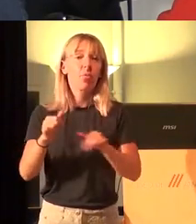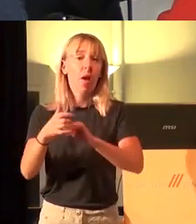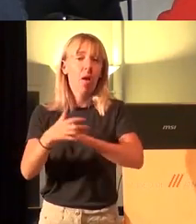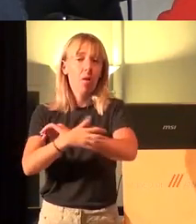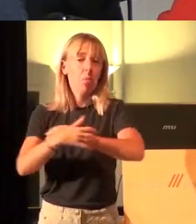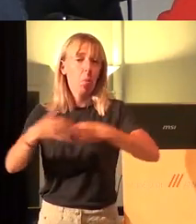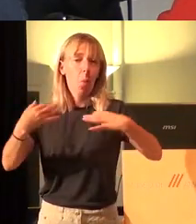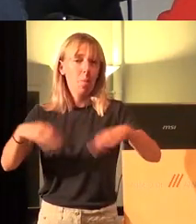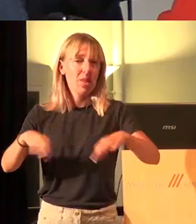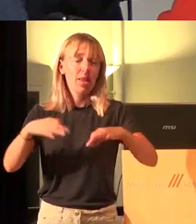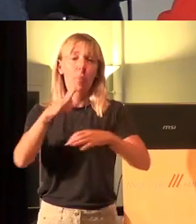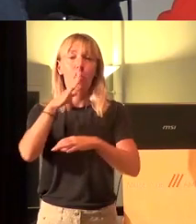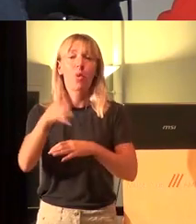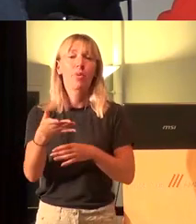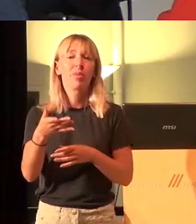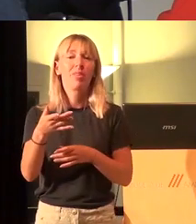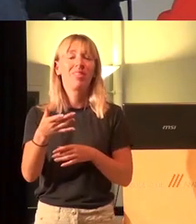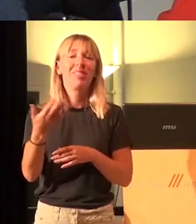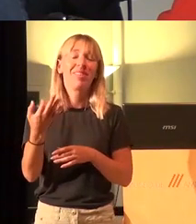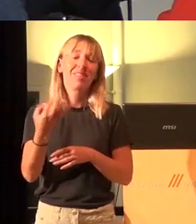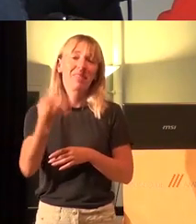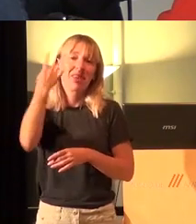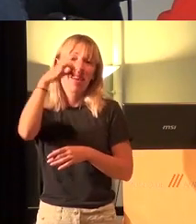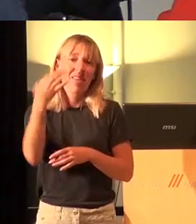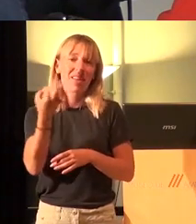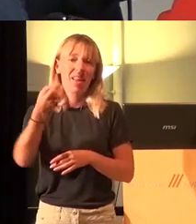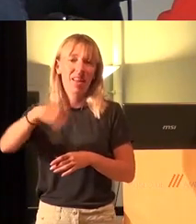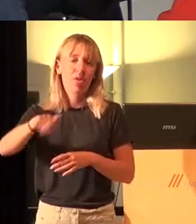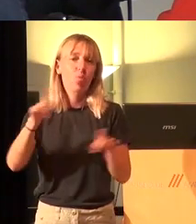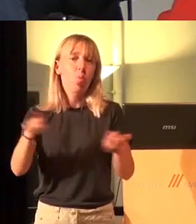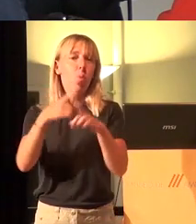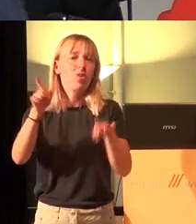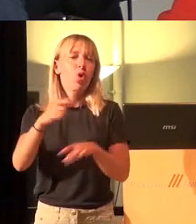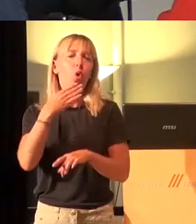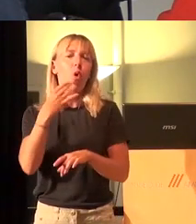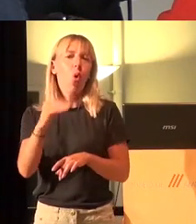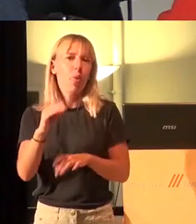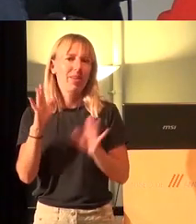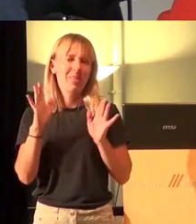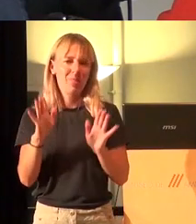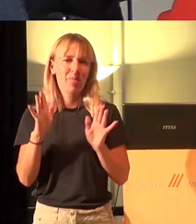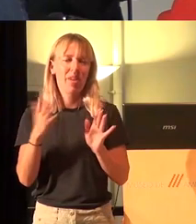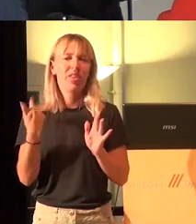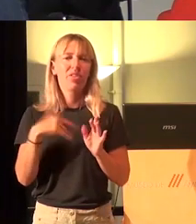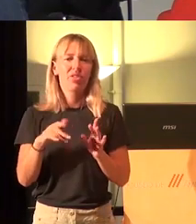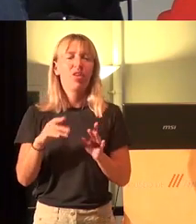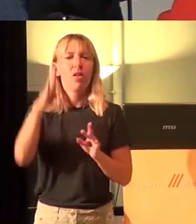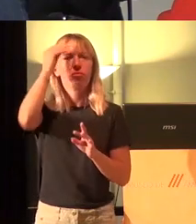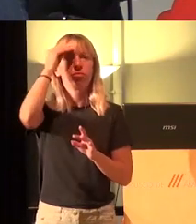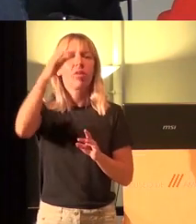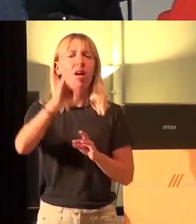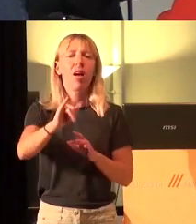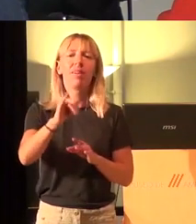humilde, porque hay que tener en cuenta que son músicos muy jóvenes, pero ya dotados de un gran talento.